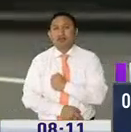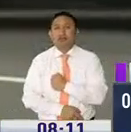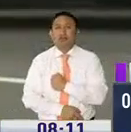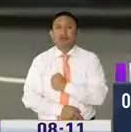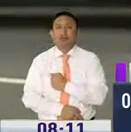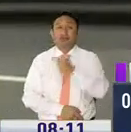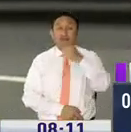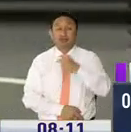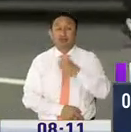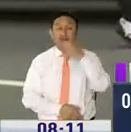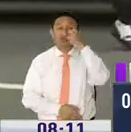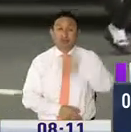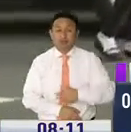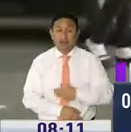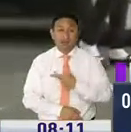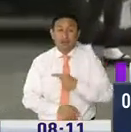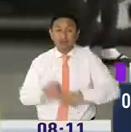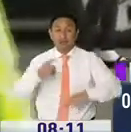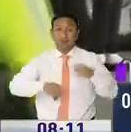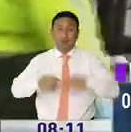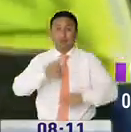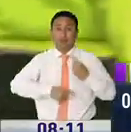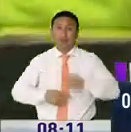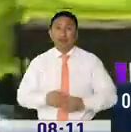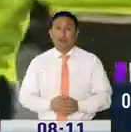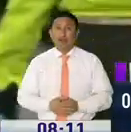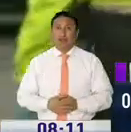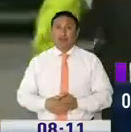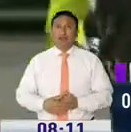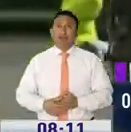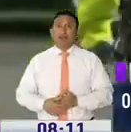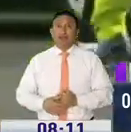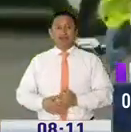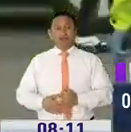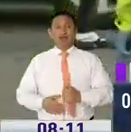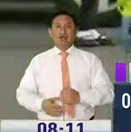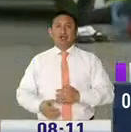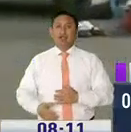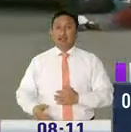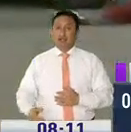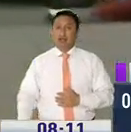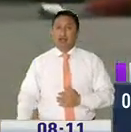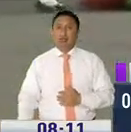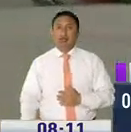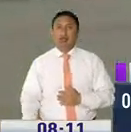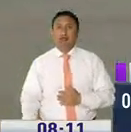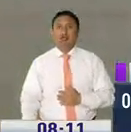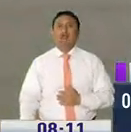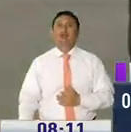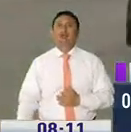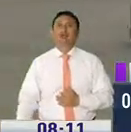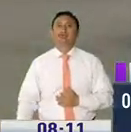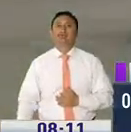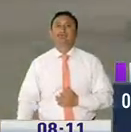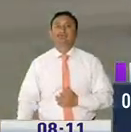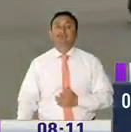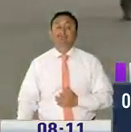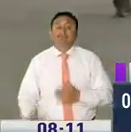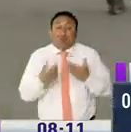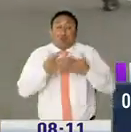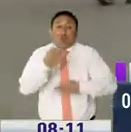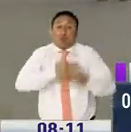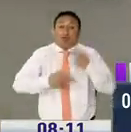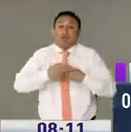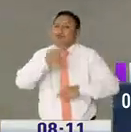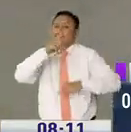suspendidas las LUAE, la licencia única de actividad económica, es decir, ningún restaurante, ninguna tipo de cualquier comercio